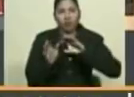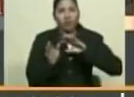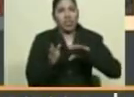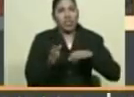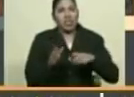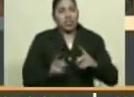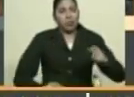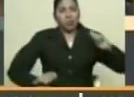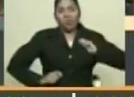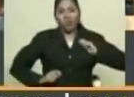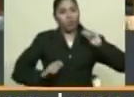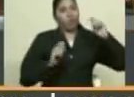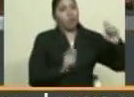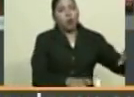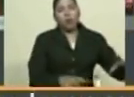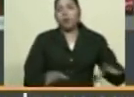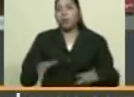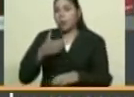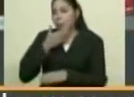Era Carrizales el comandante aquí.